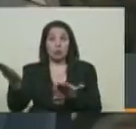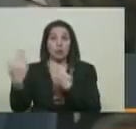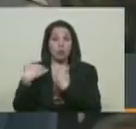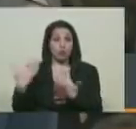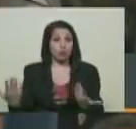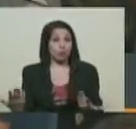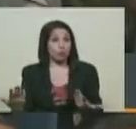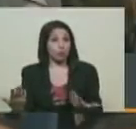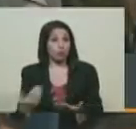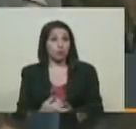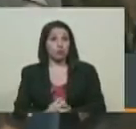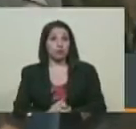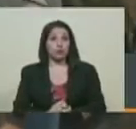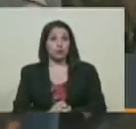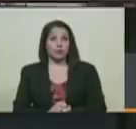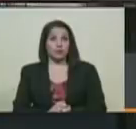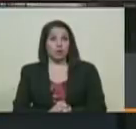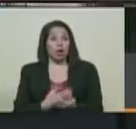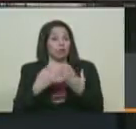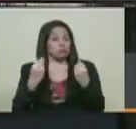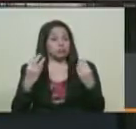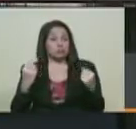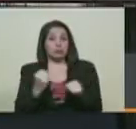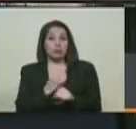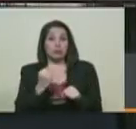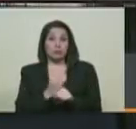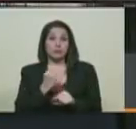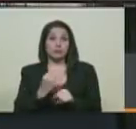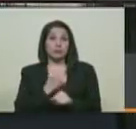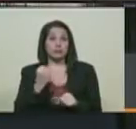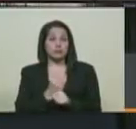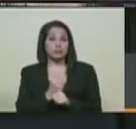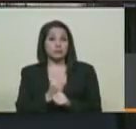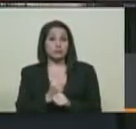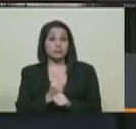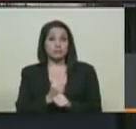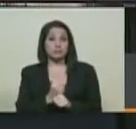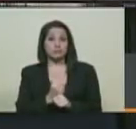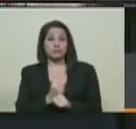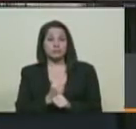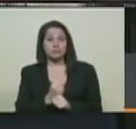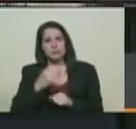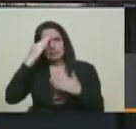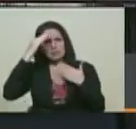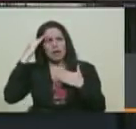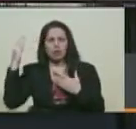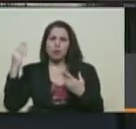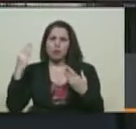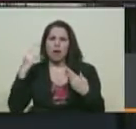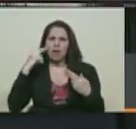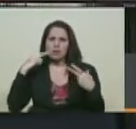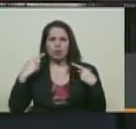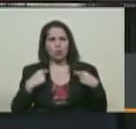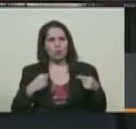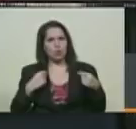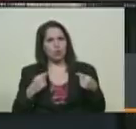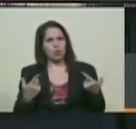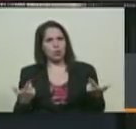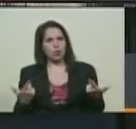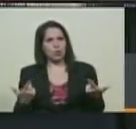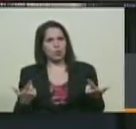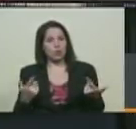compatriota. Mucho trabajo, Aristóbulo. Danos un saludito, Aristóbulo. Aristóbulo